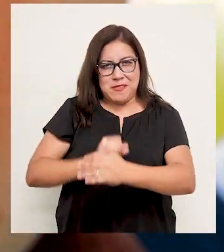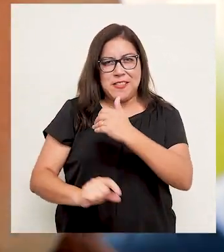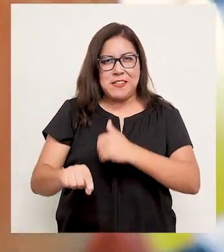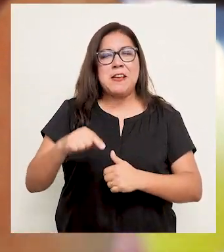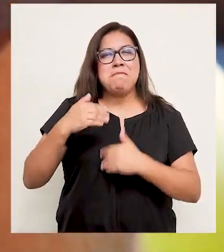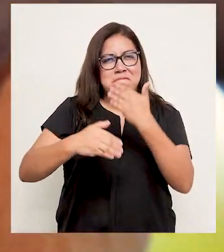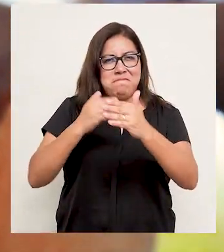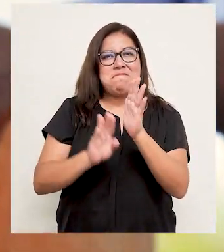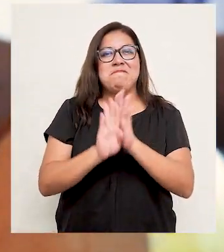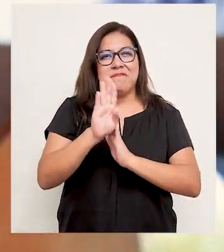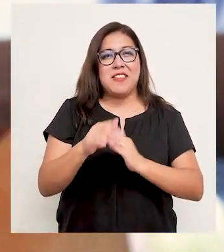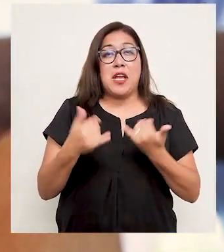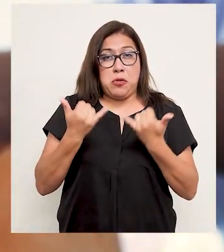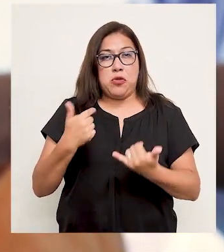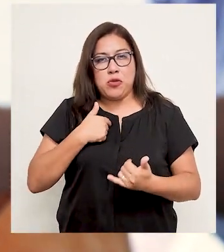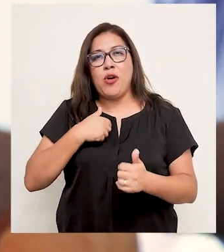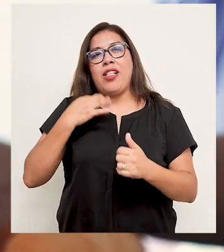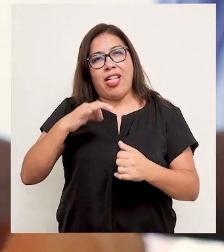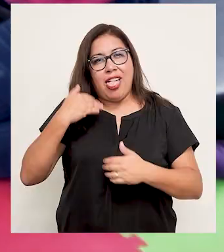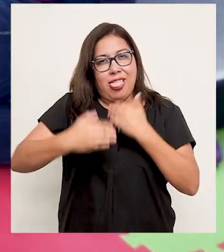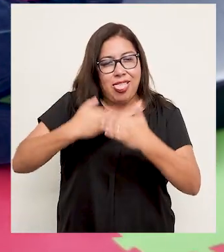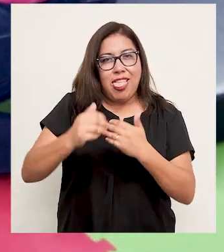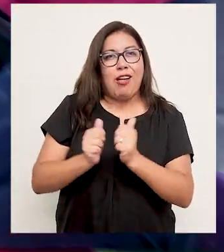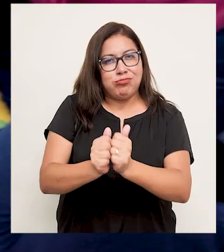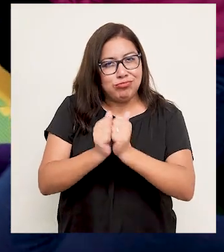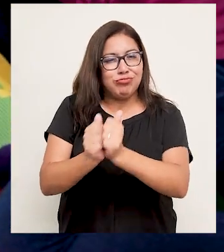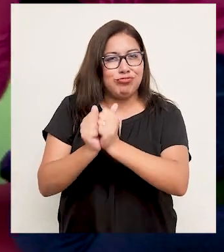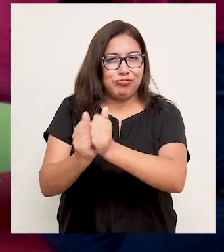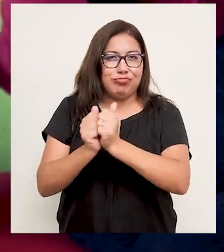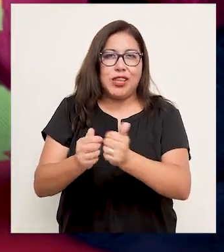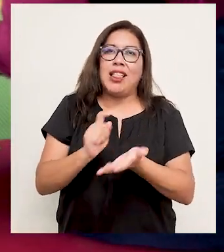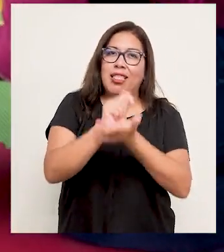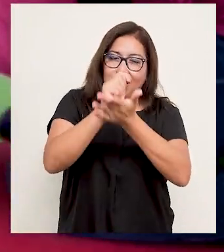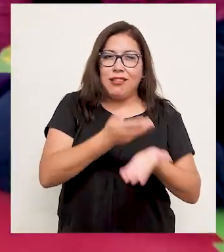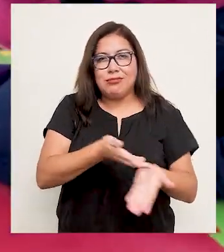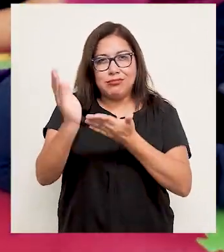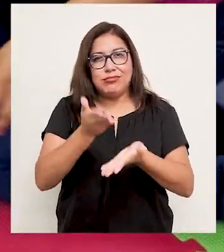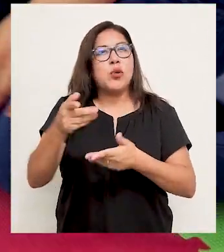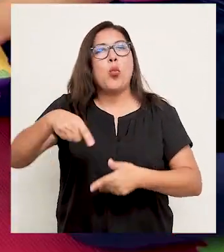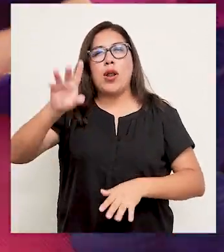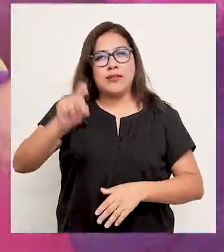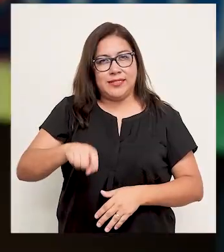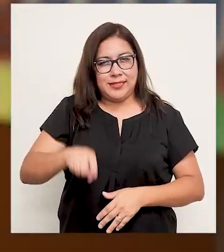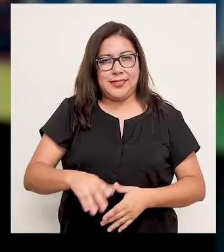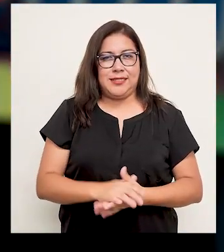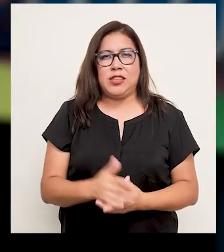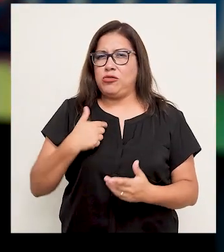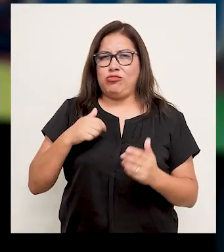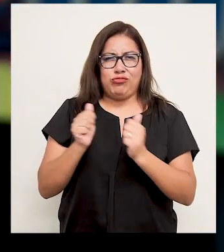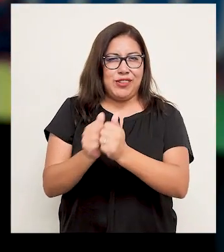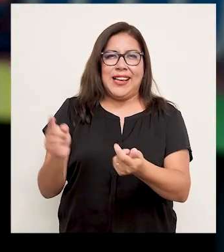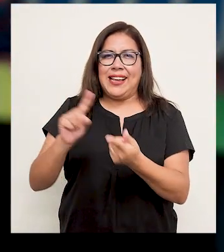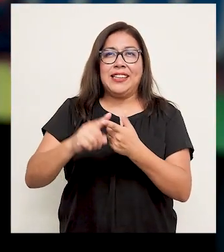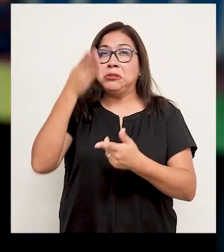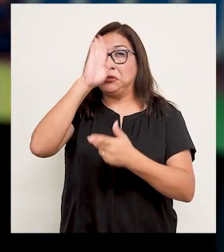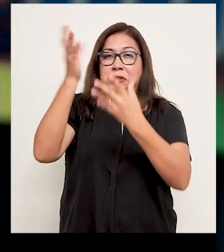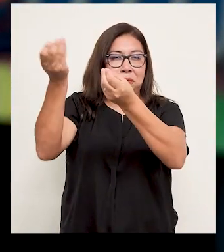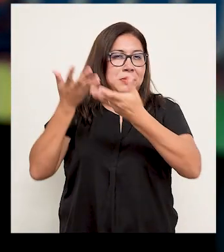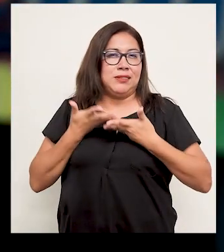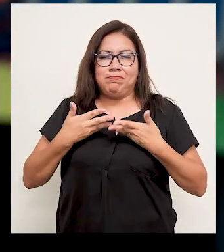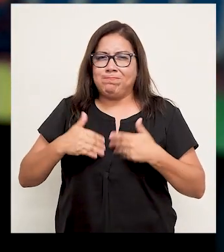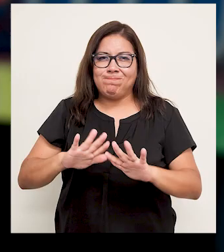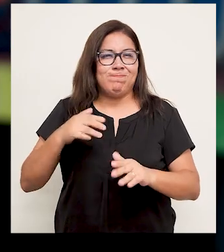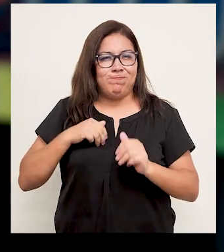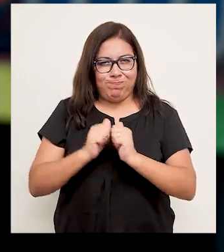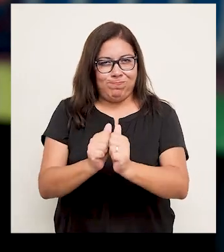que ella va a ser diferente. Es por eso que desde ahorita estoy atrás en todo su terapia, en todo lo que ella necesite. Voy a estar así hasta donde Dios me